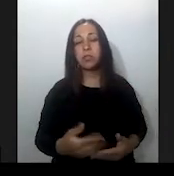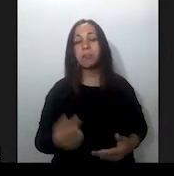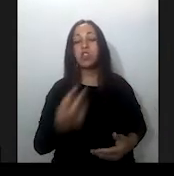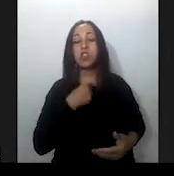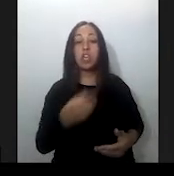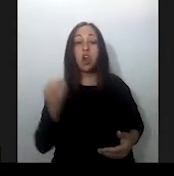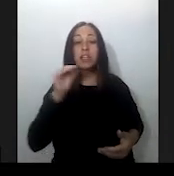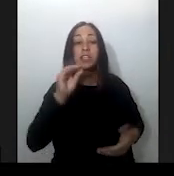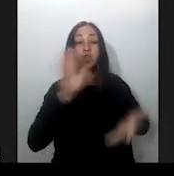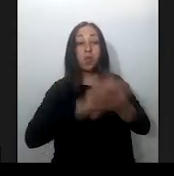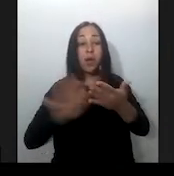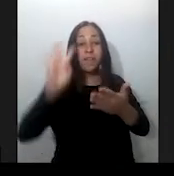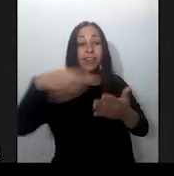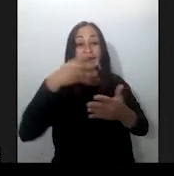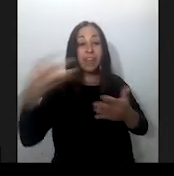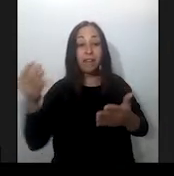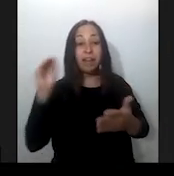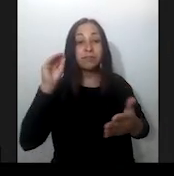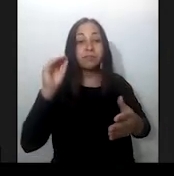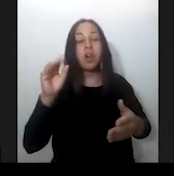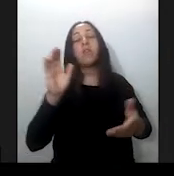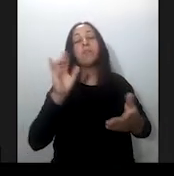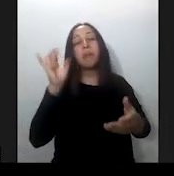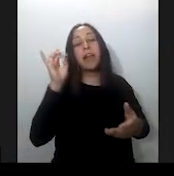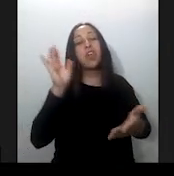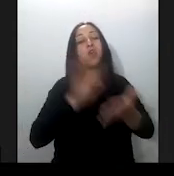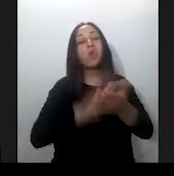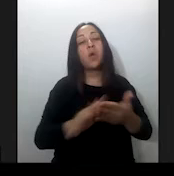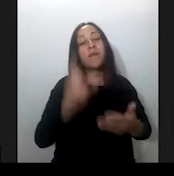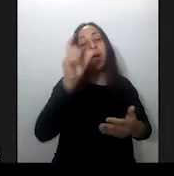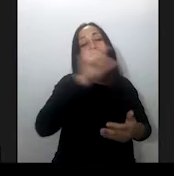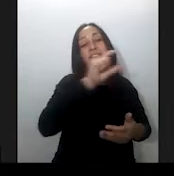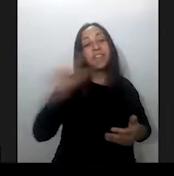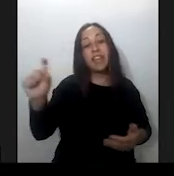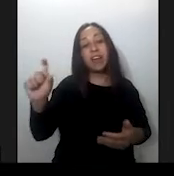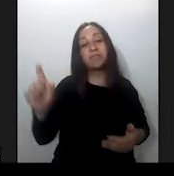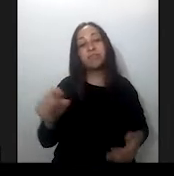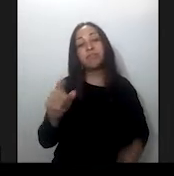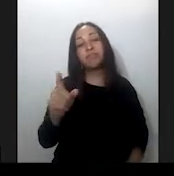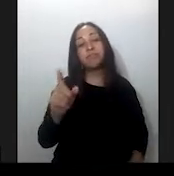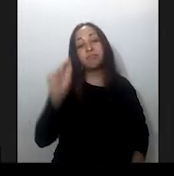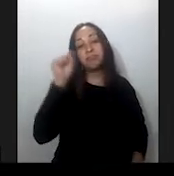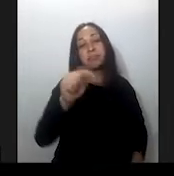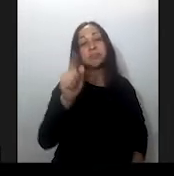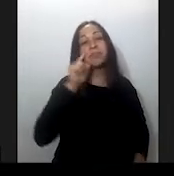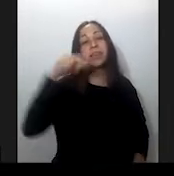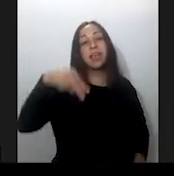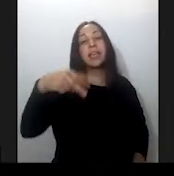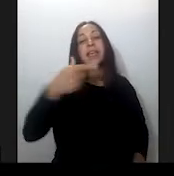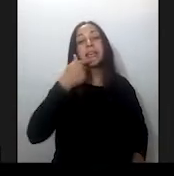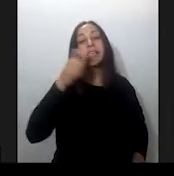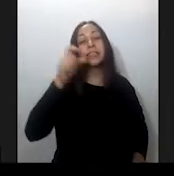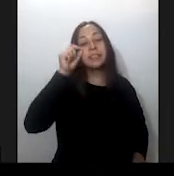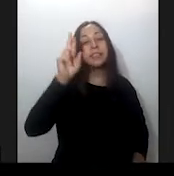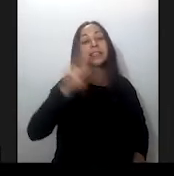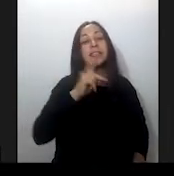yo quiero insertar una nueva tabla, bien, una nueva fila, perdón, en la tabla, clic derecho, insertar, ¿no? Y también puedo